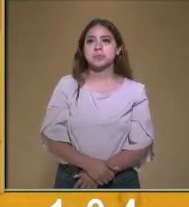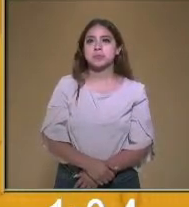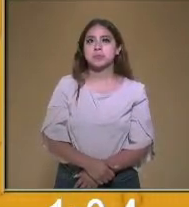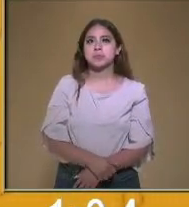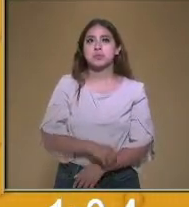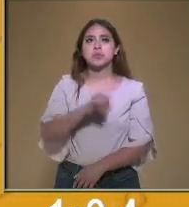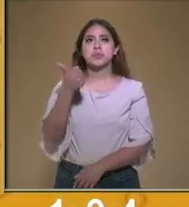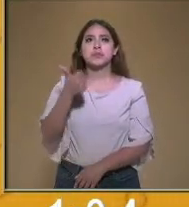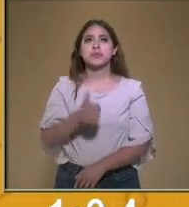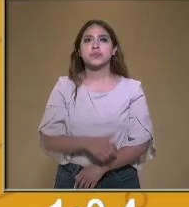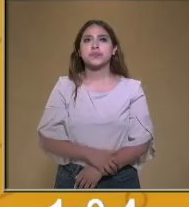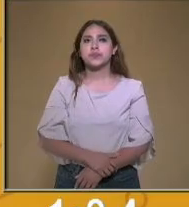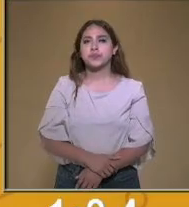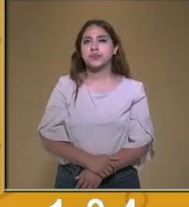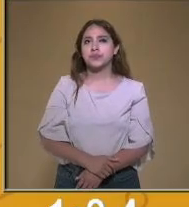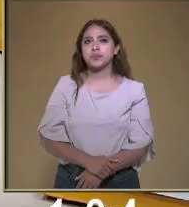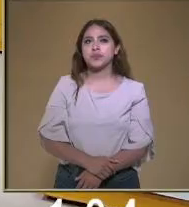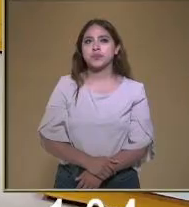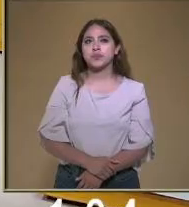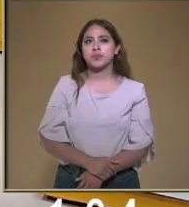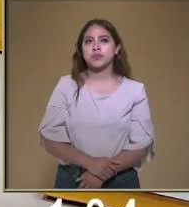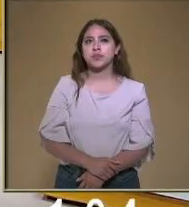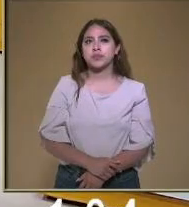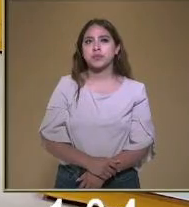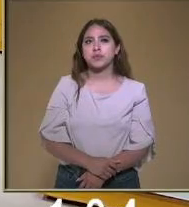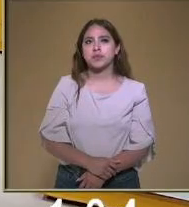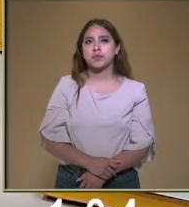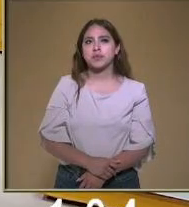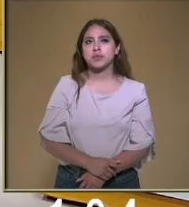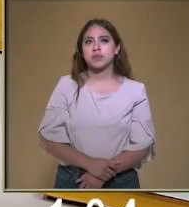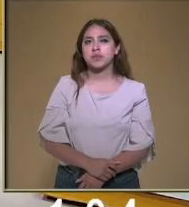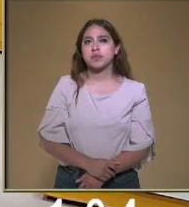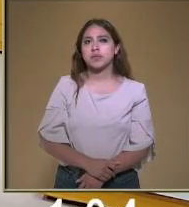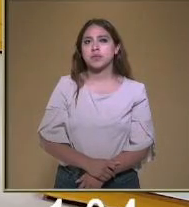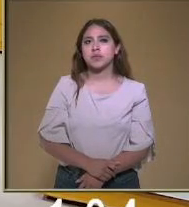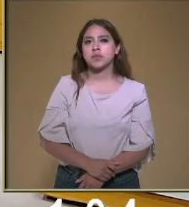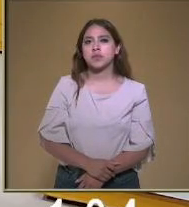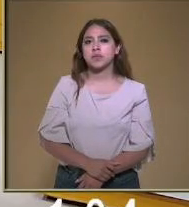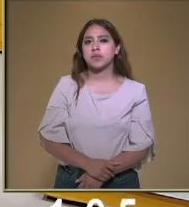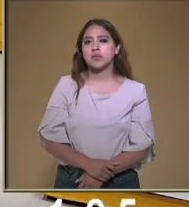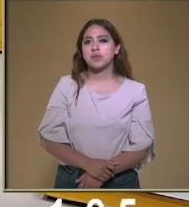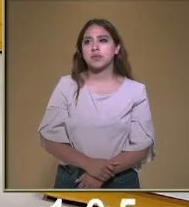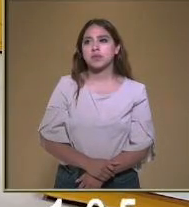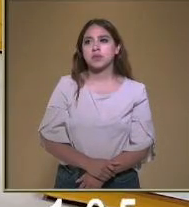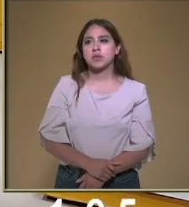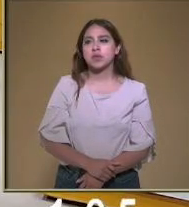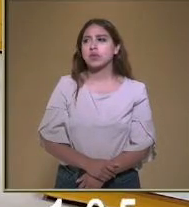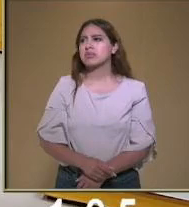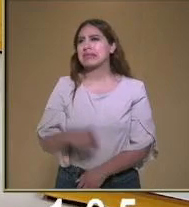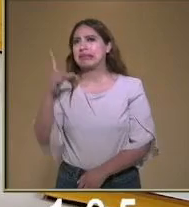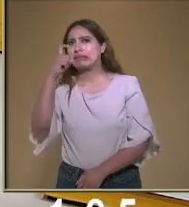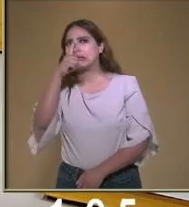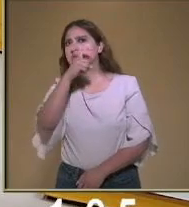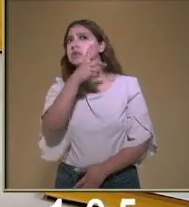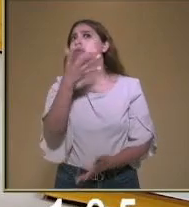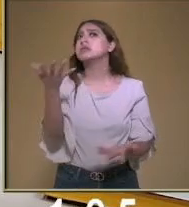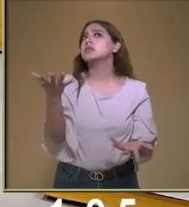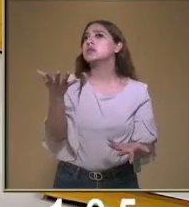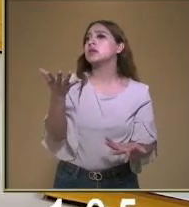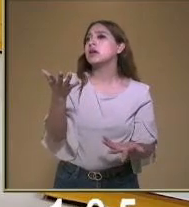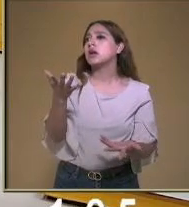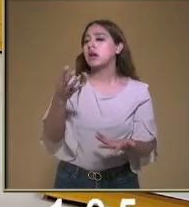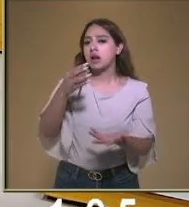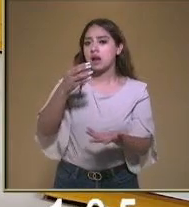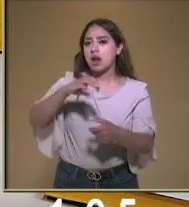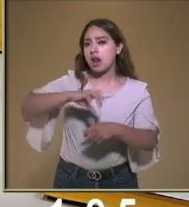nos da lectura, por favor, ahí. Sí, en cuanto a de qué manera se te dificultó más trasladar la ficha en este